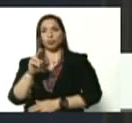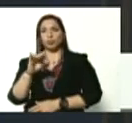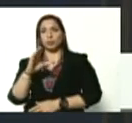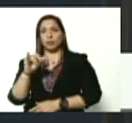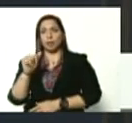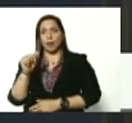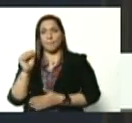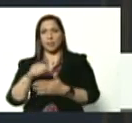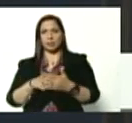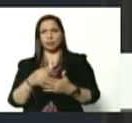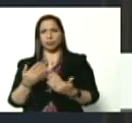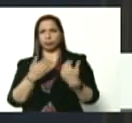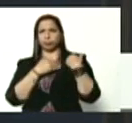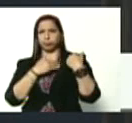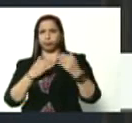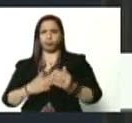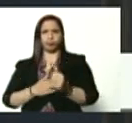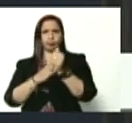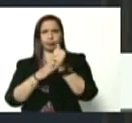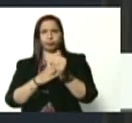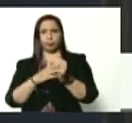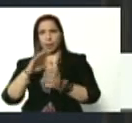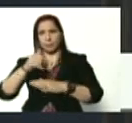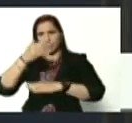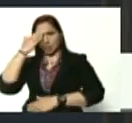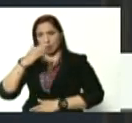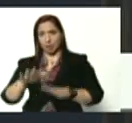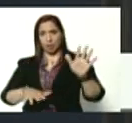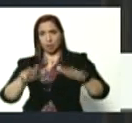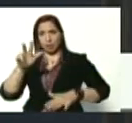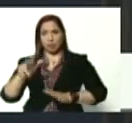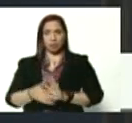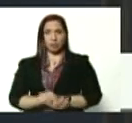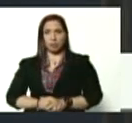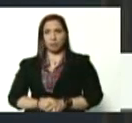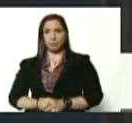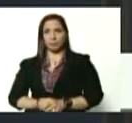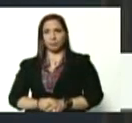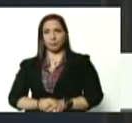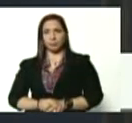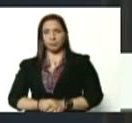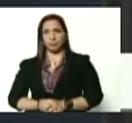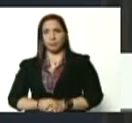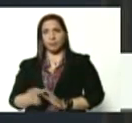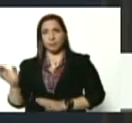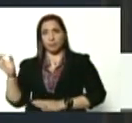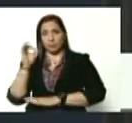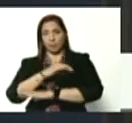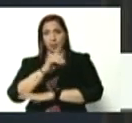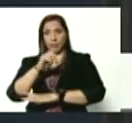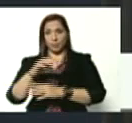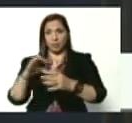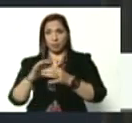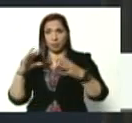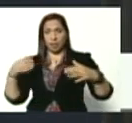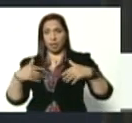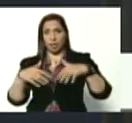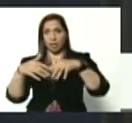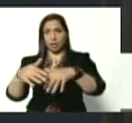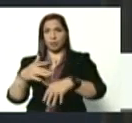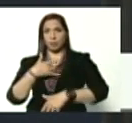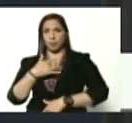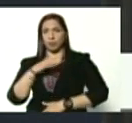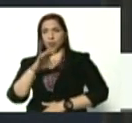capitán ramón a boyle el 13 en barquisimeto 13 de junio la división del ejército patriota que